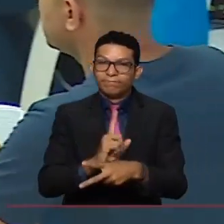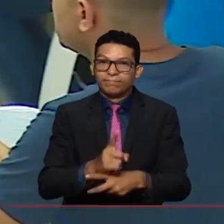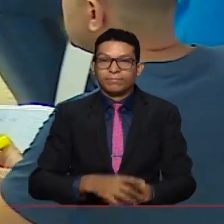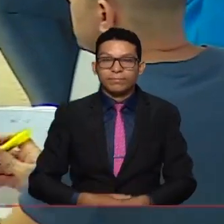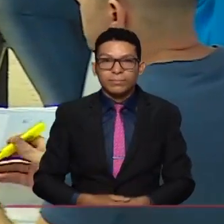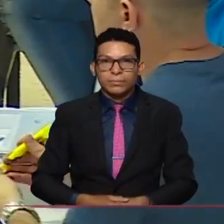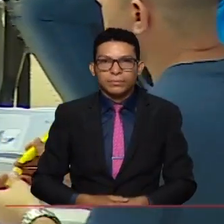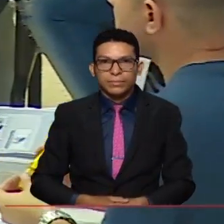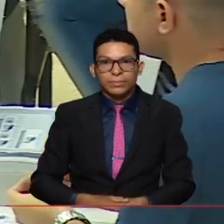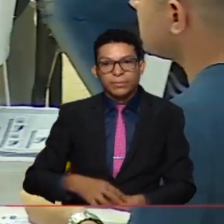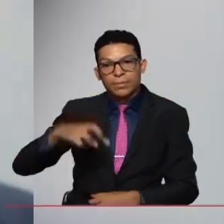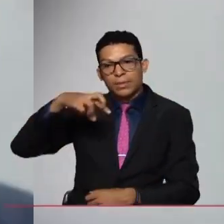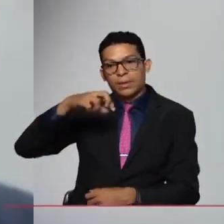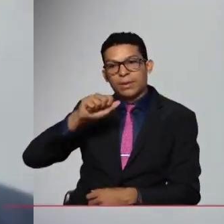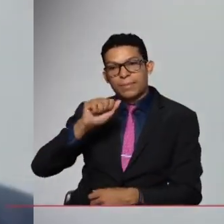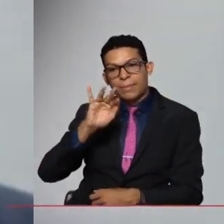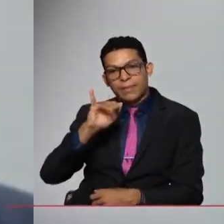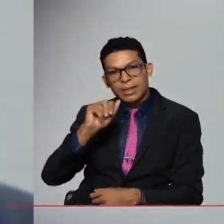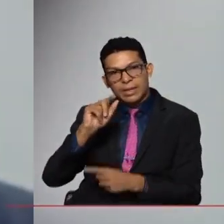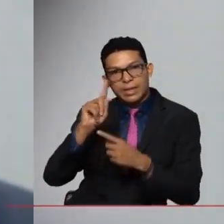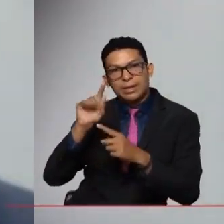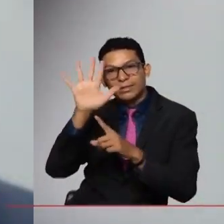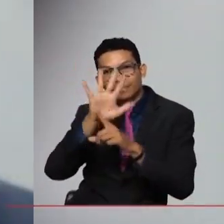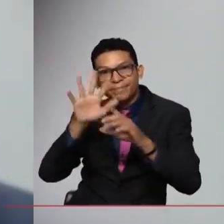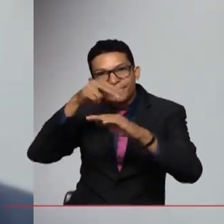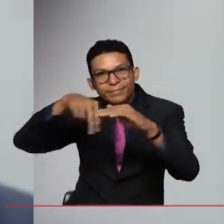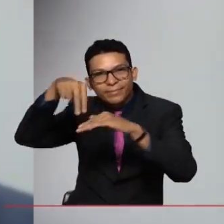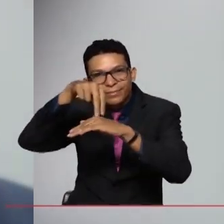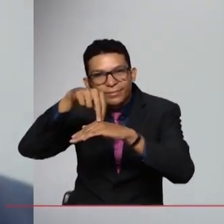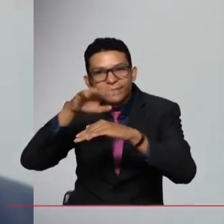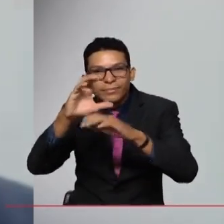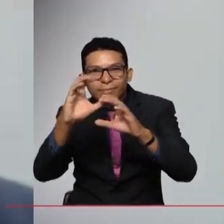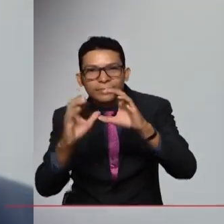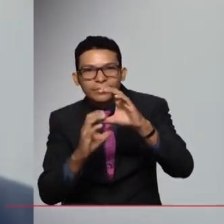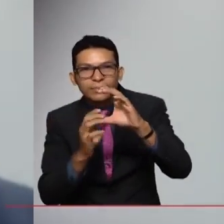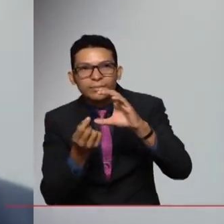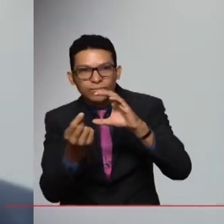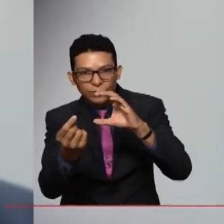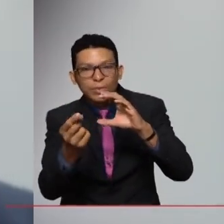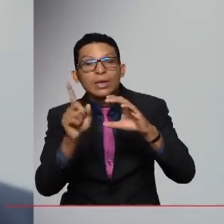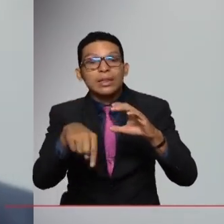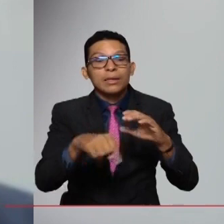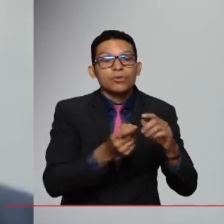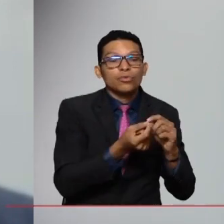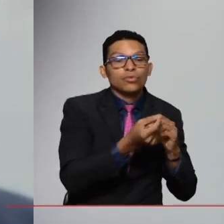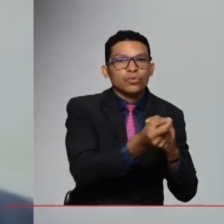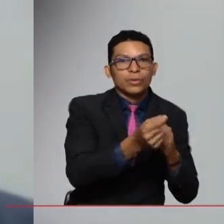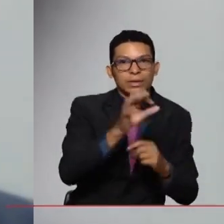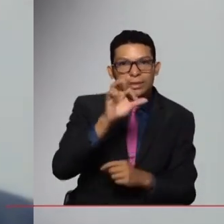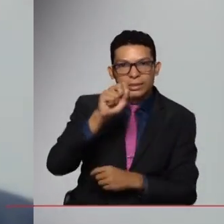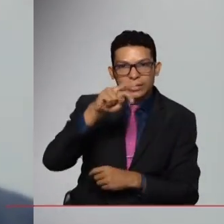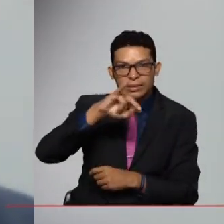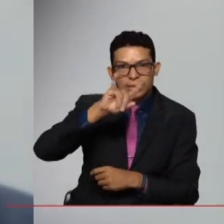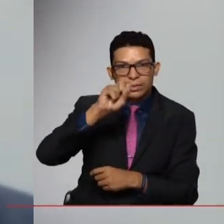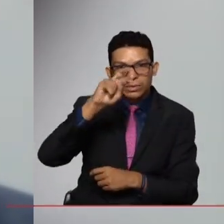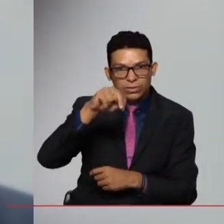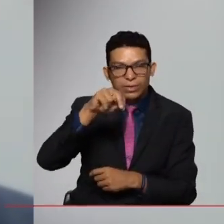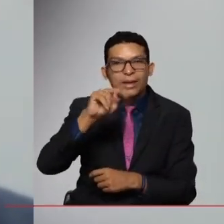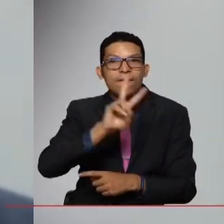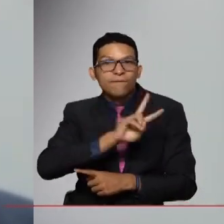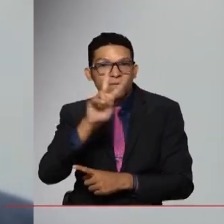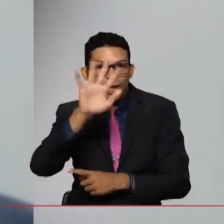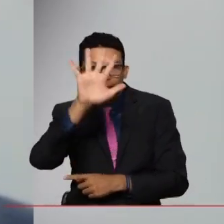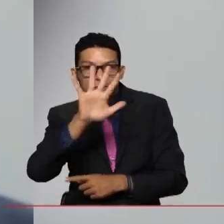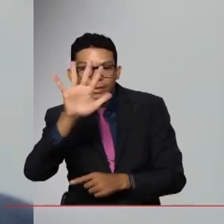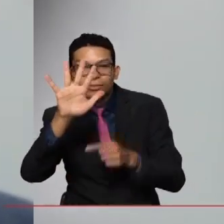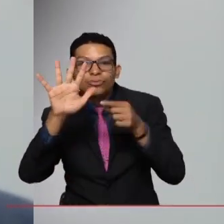La región del Patía, en frontera con departamentos de Nariño y Cauca. La región fronteriza en el río San Juan, entre el departamento del Valle del